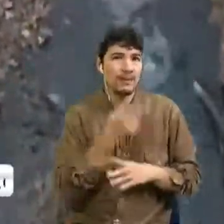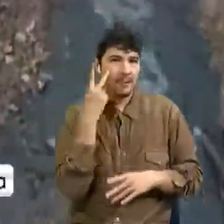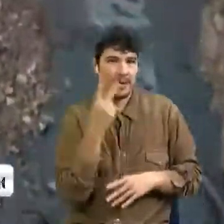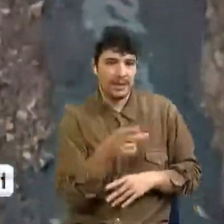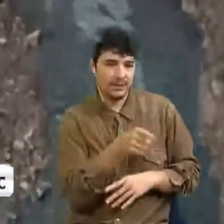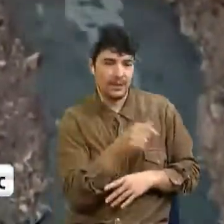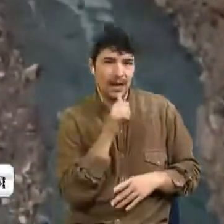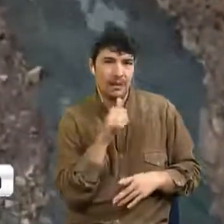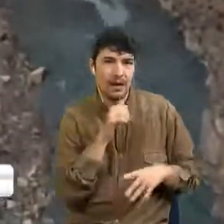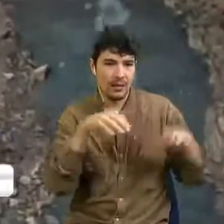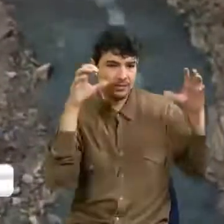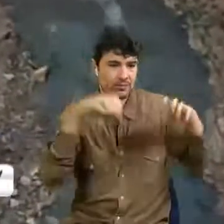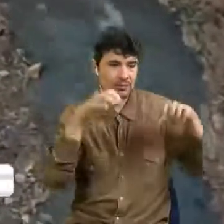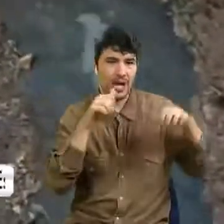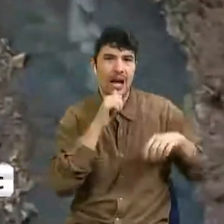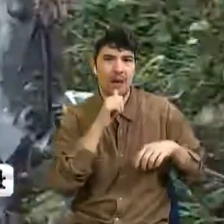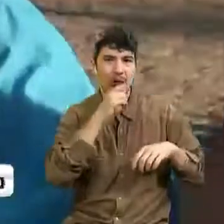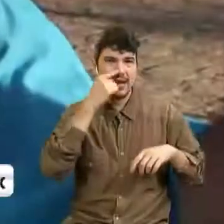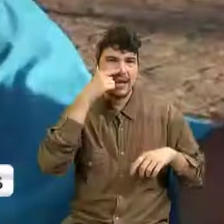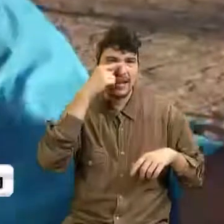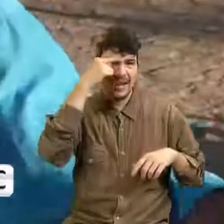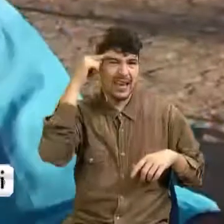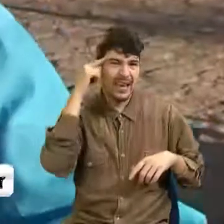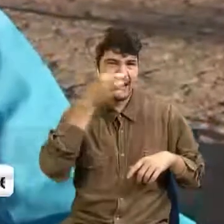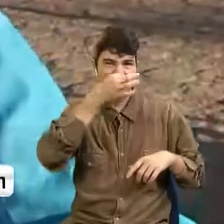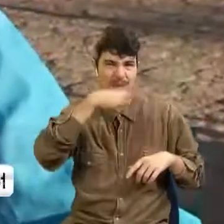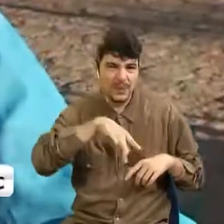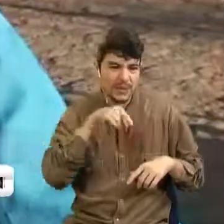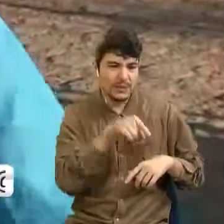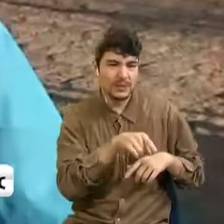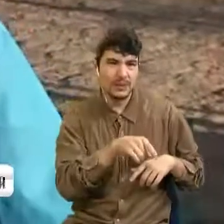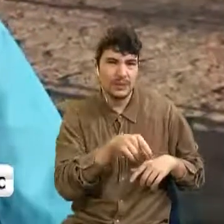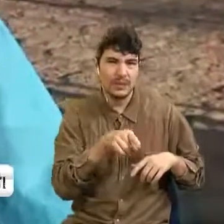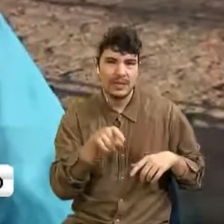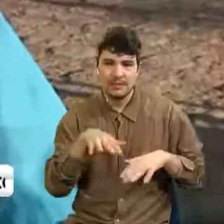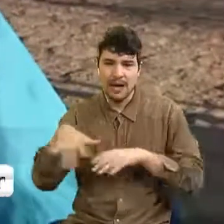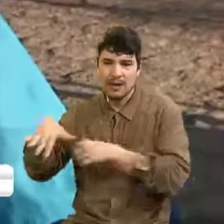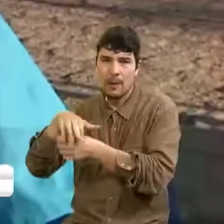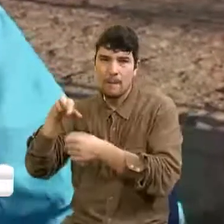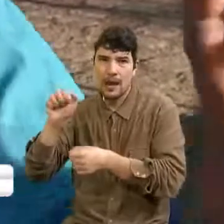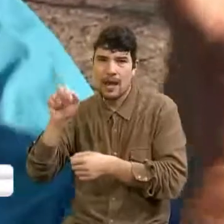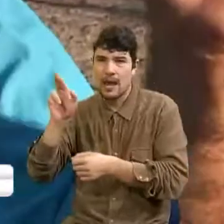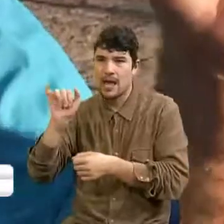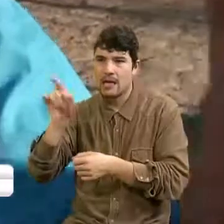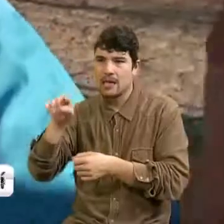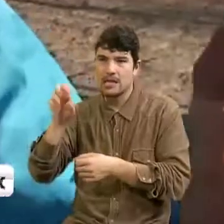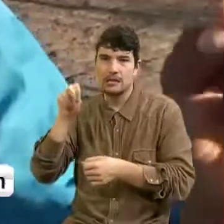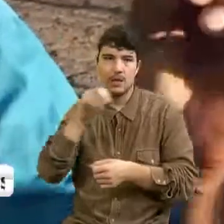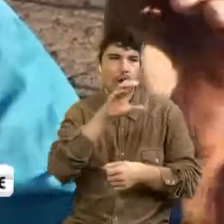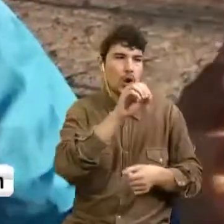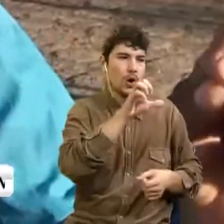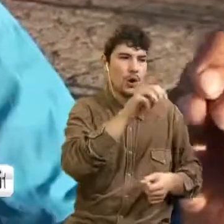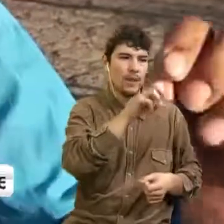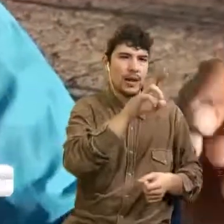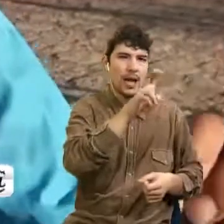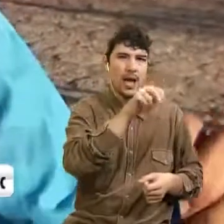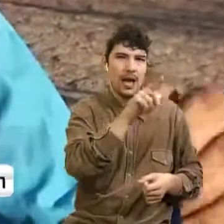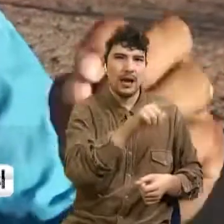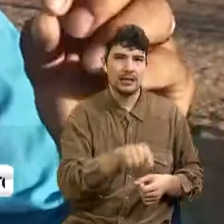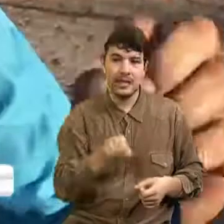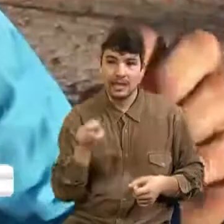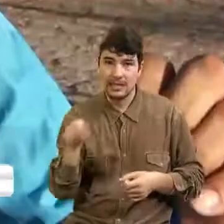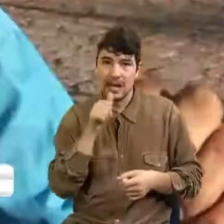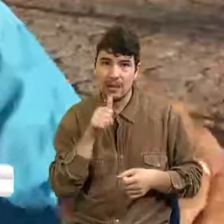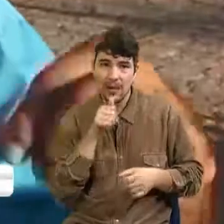de aguas lluvia de aguas negras que baja por acá que parte de paraíso y cormoranes donde nos está afectando la salud de los niños